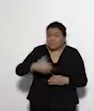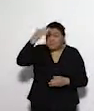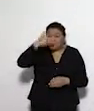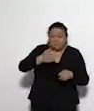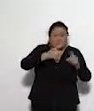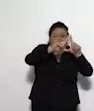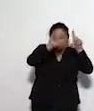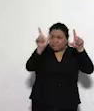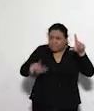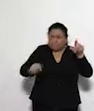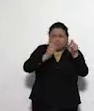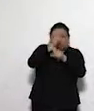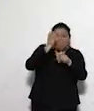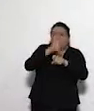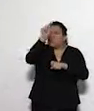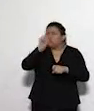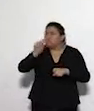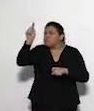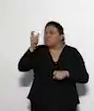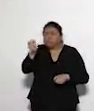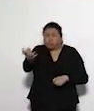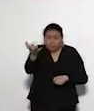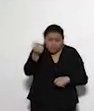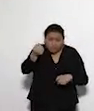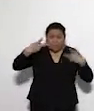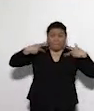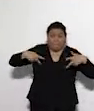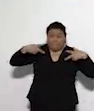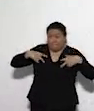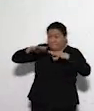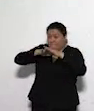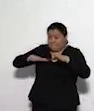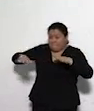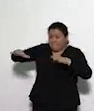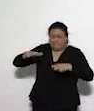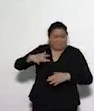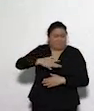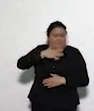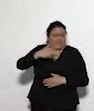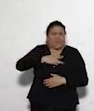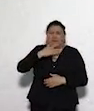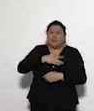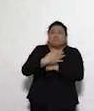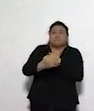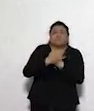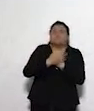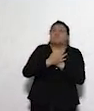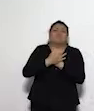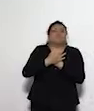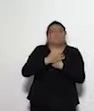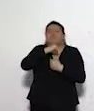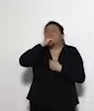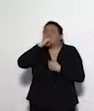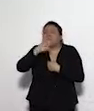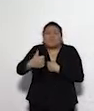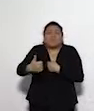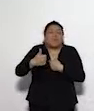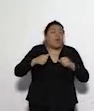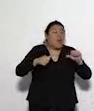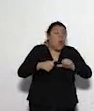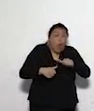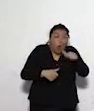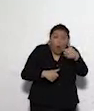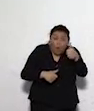29 entidades federativas, la mayoría de las personas se sentiría insegura y en 11 de ellas la